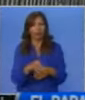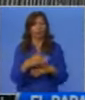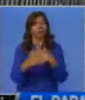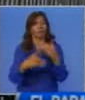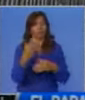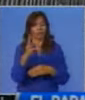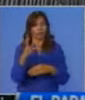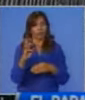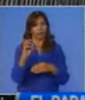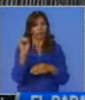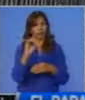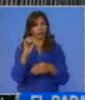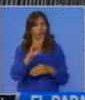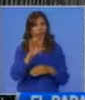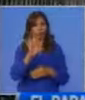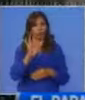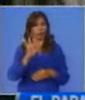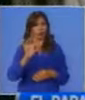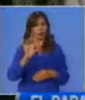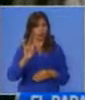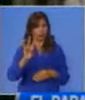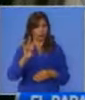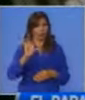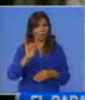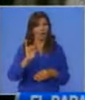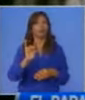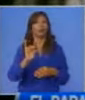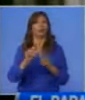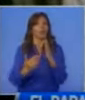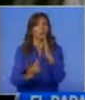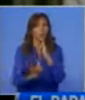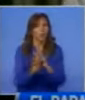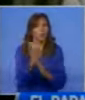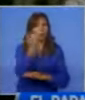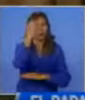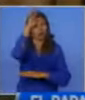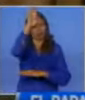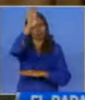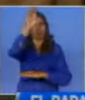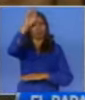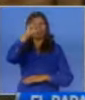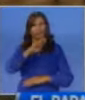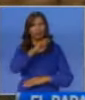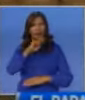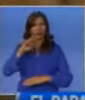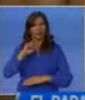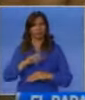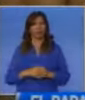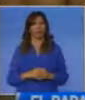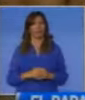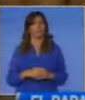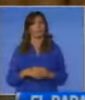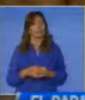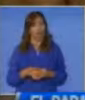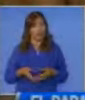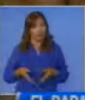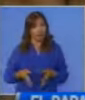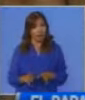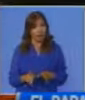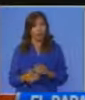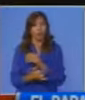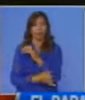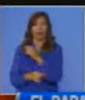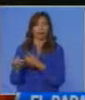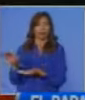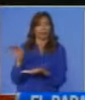de 1978. ¡Tenemos papa! El polaco llegaba para romper con una tradición